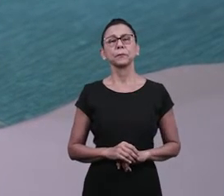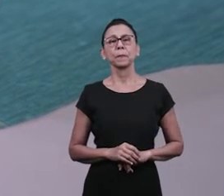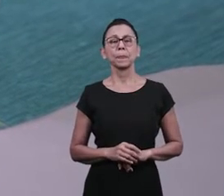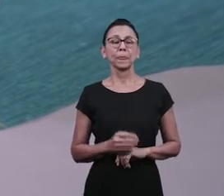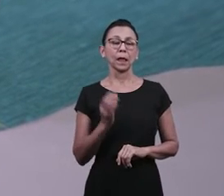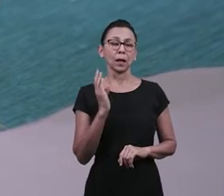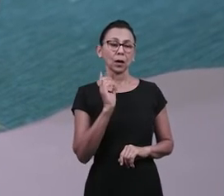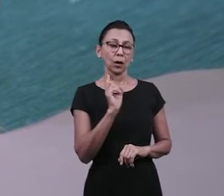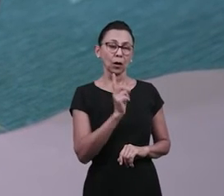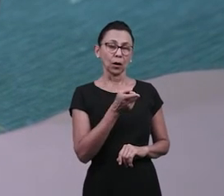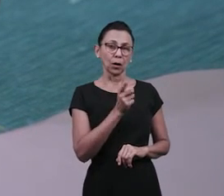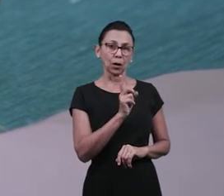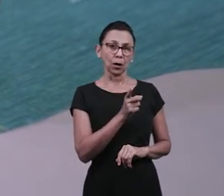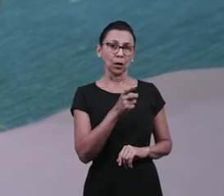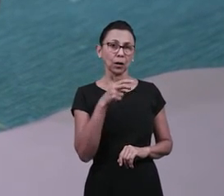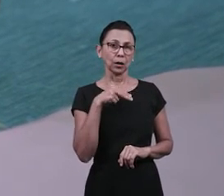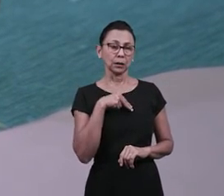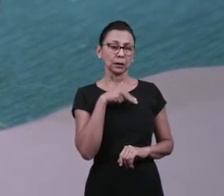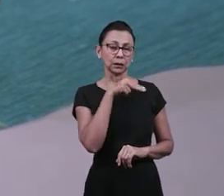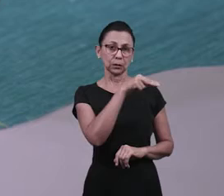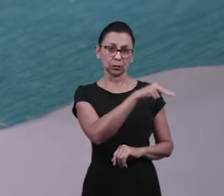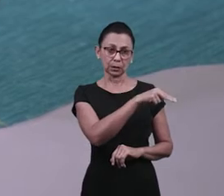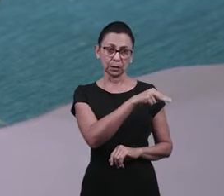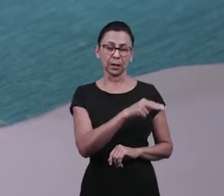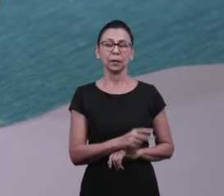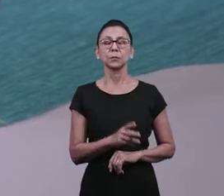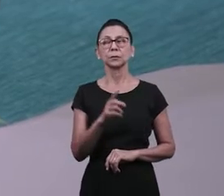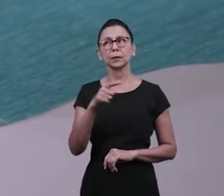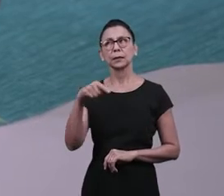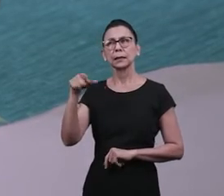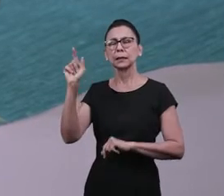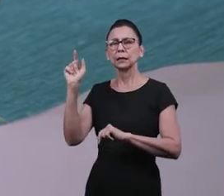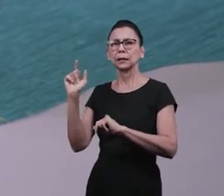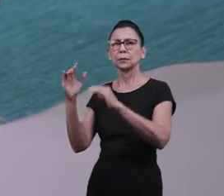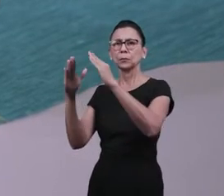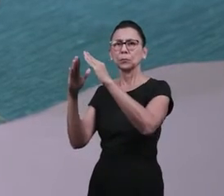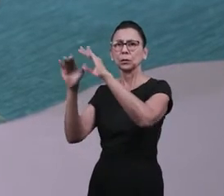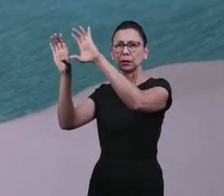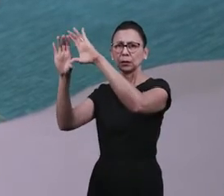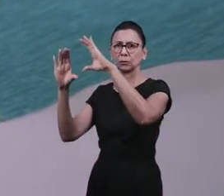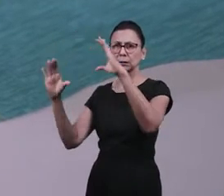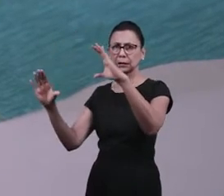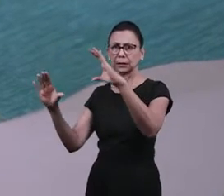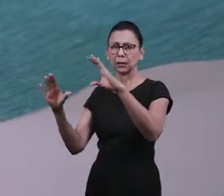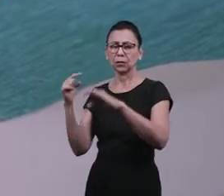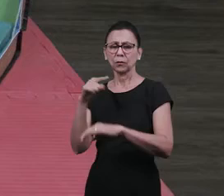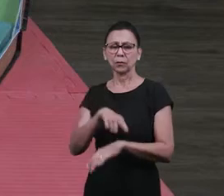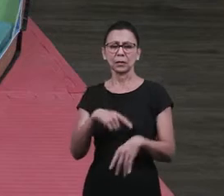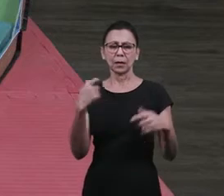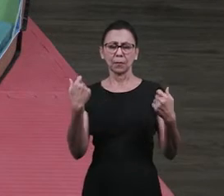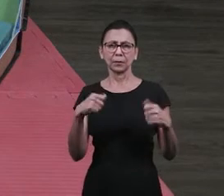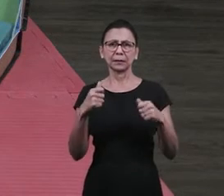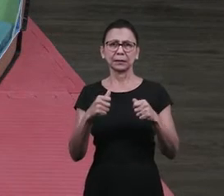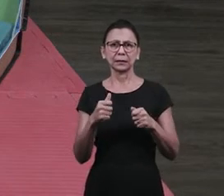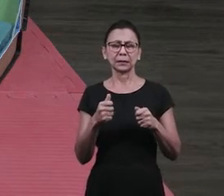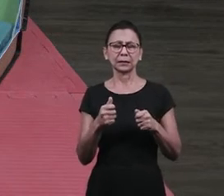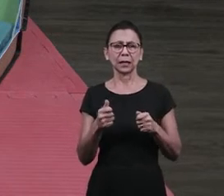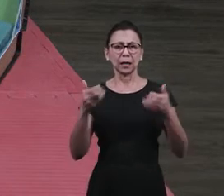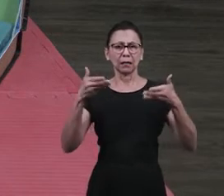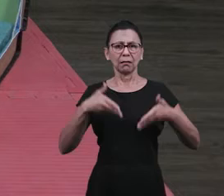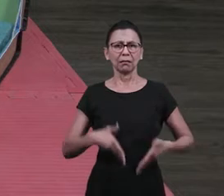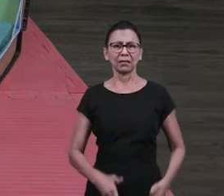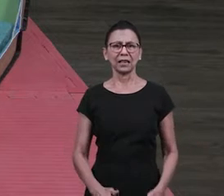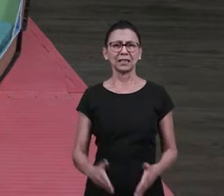así, Nicodemo, para ir a vivir al cielo, tú necesitas nacer de nuevo.